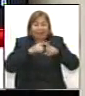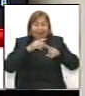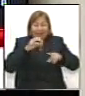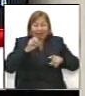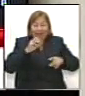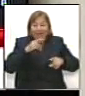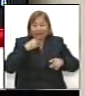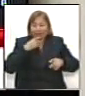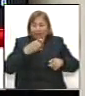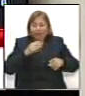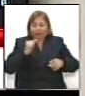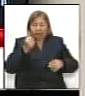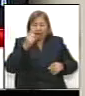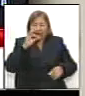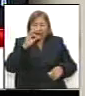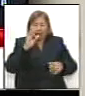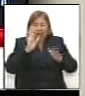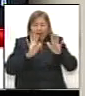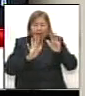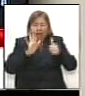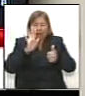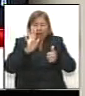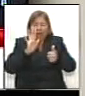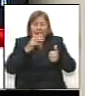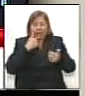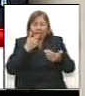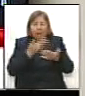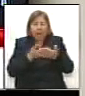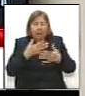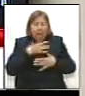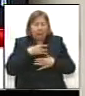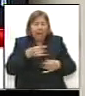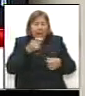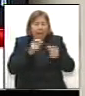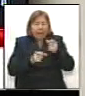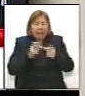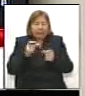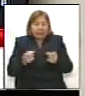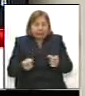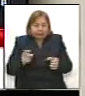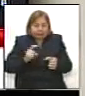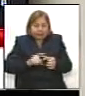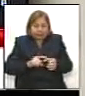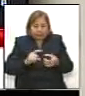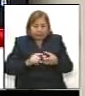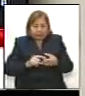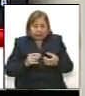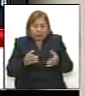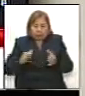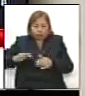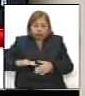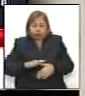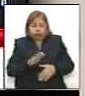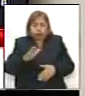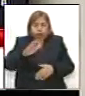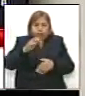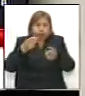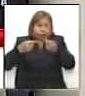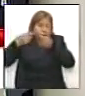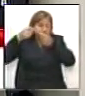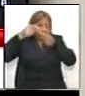ley 1906, se propone declarar de interés nacional la promoción e inclusión del corredor turístico del Valle